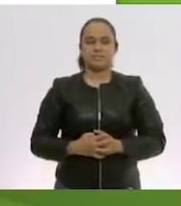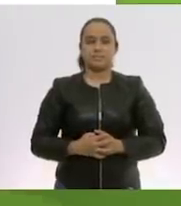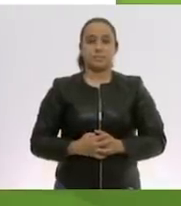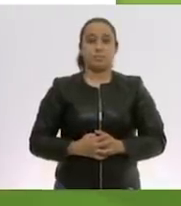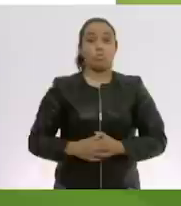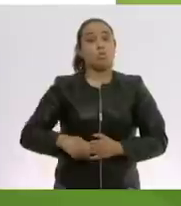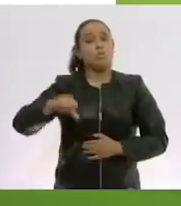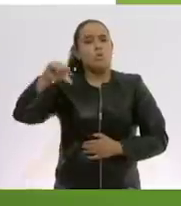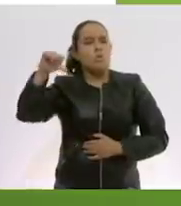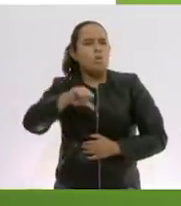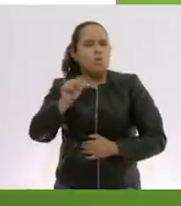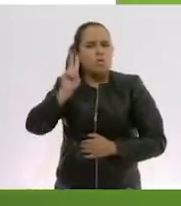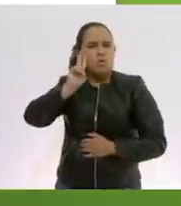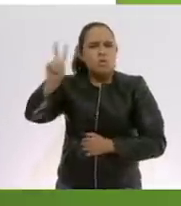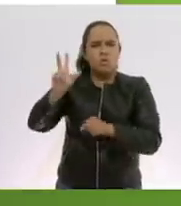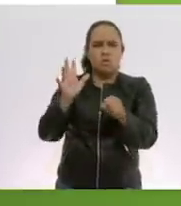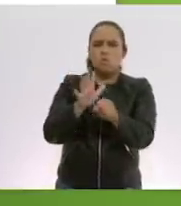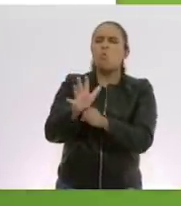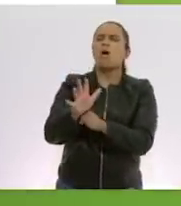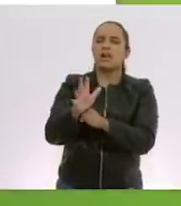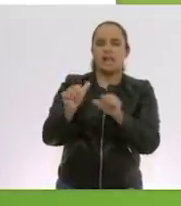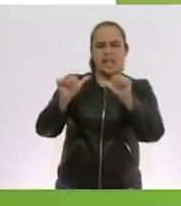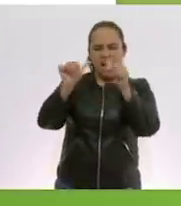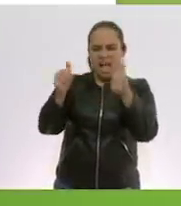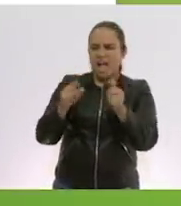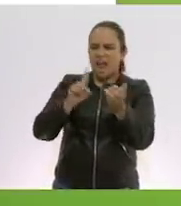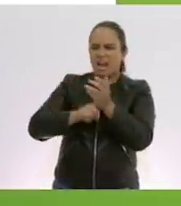Hoy vamos a ver arte del mundo.